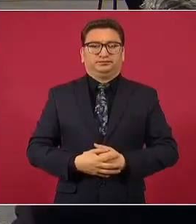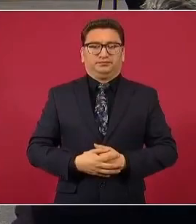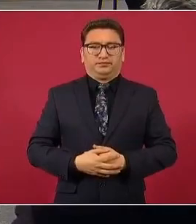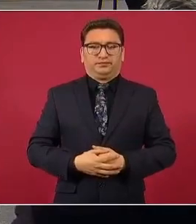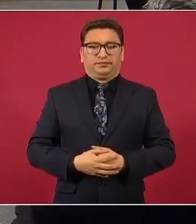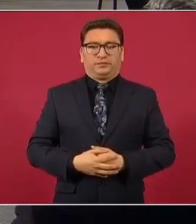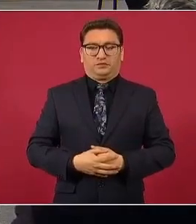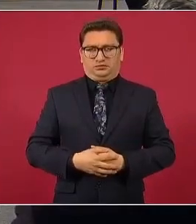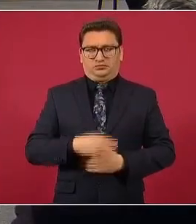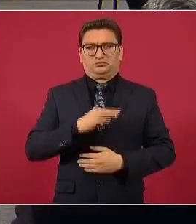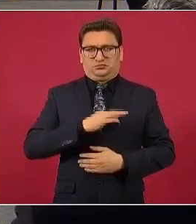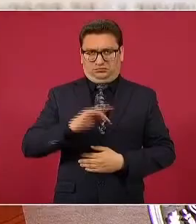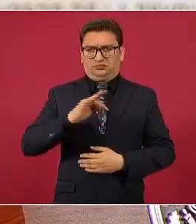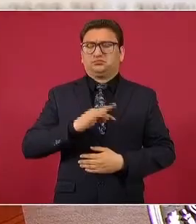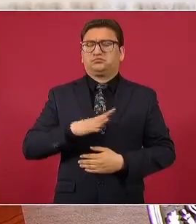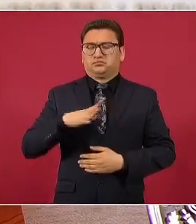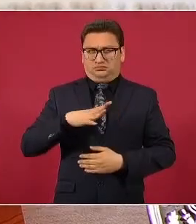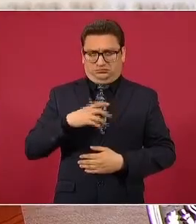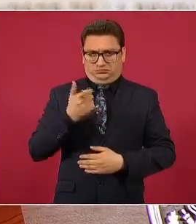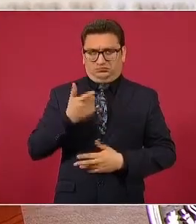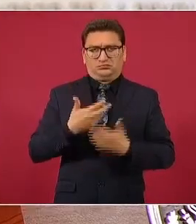y tenemos recursos para eso.